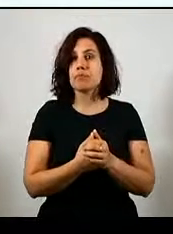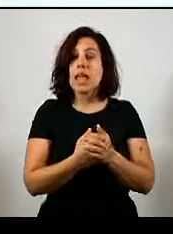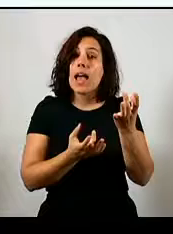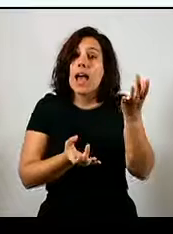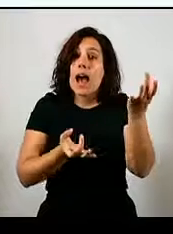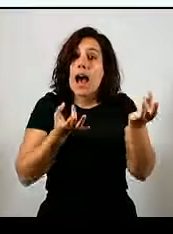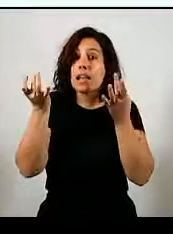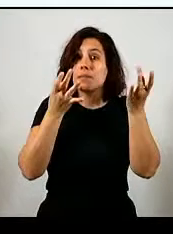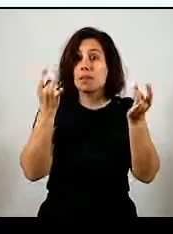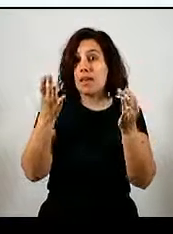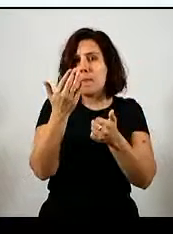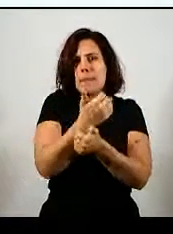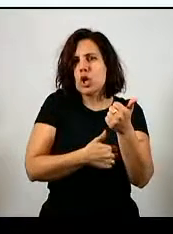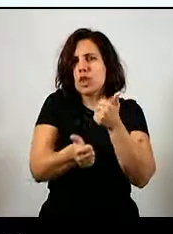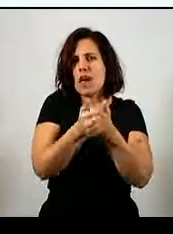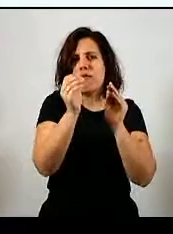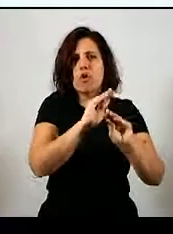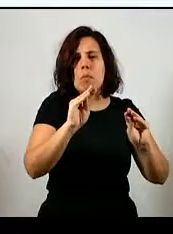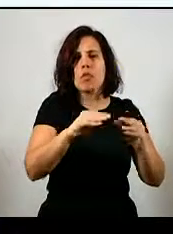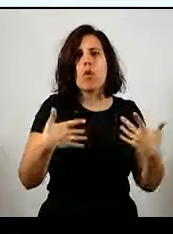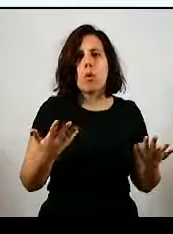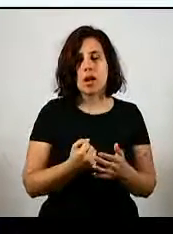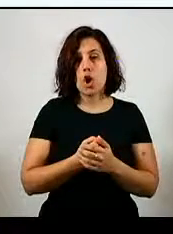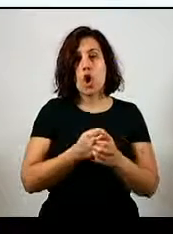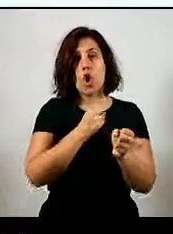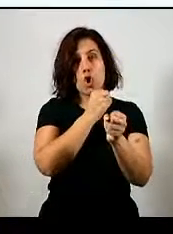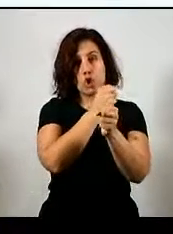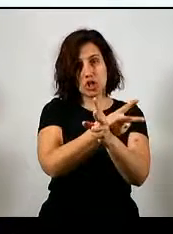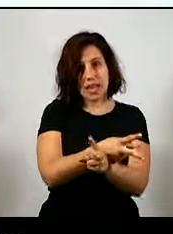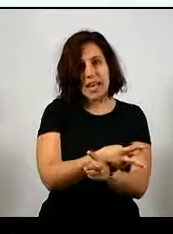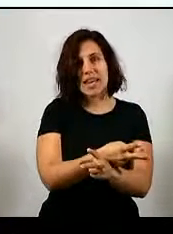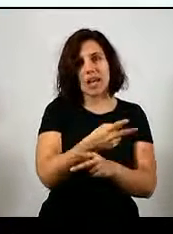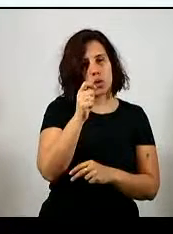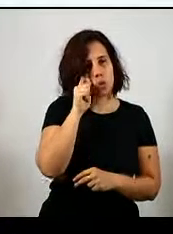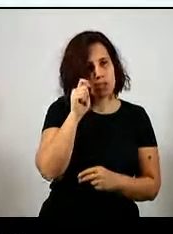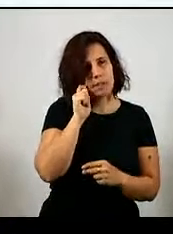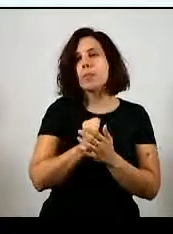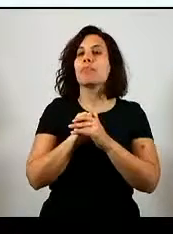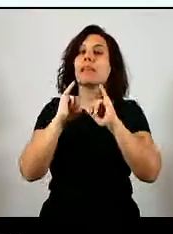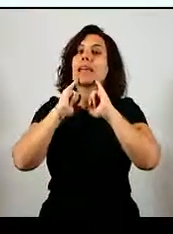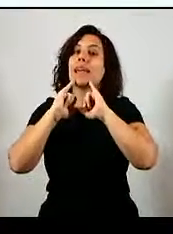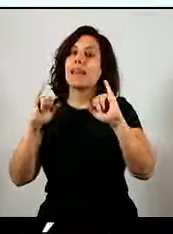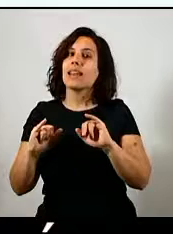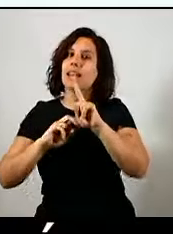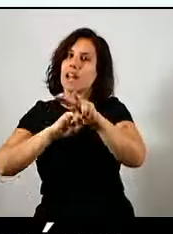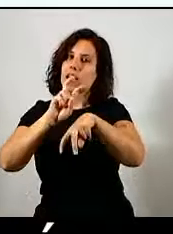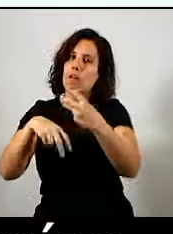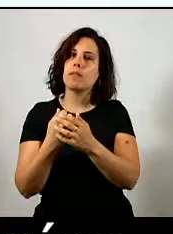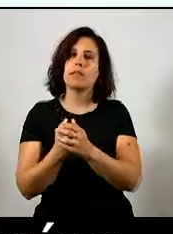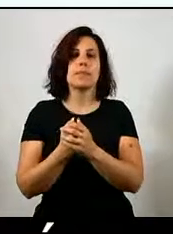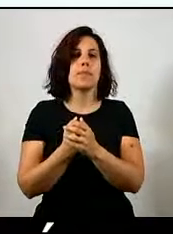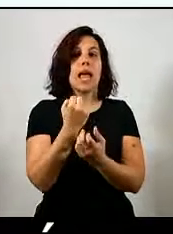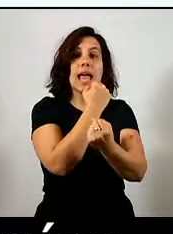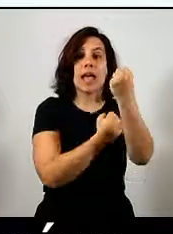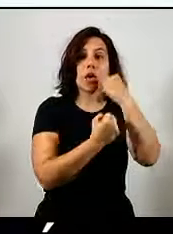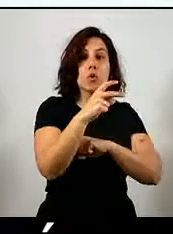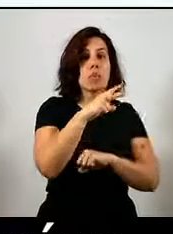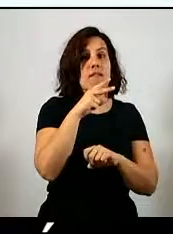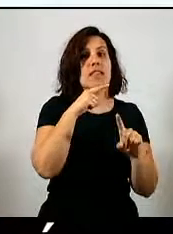la formación van a ser hostelería y turismo, energías renovables, economía verde y